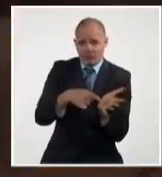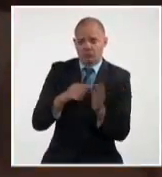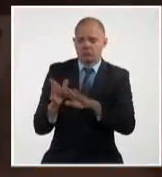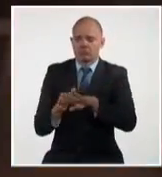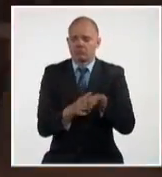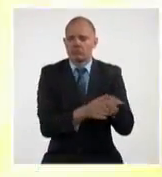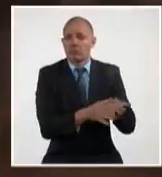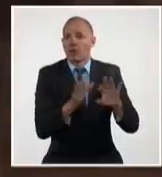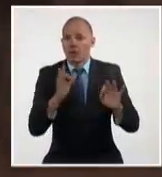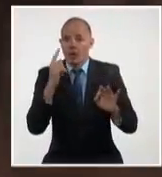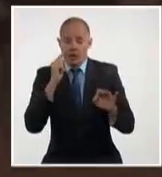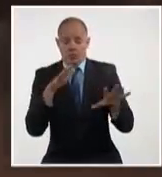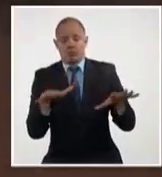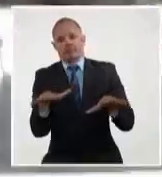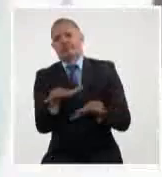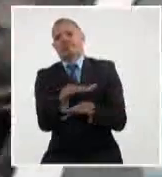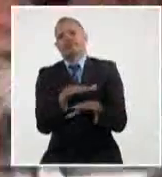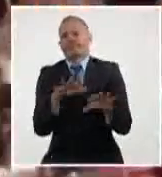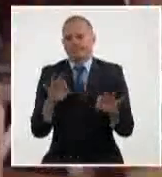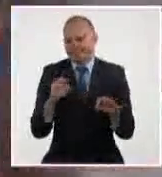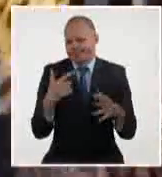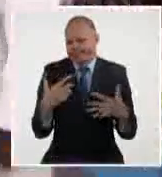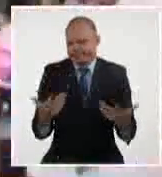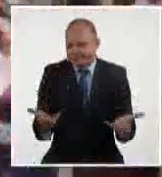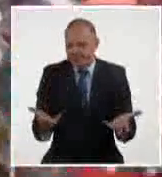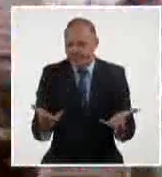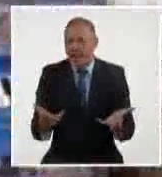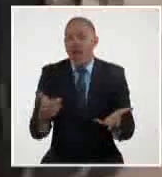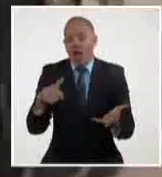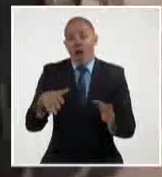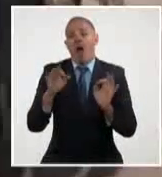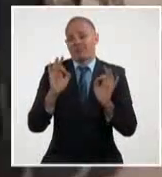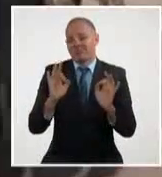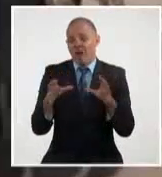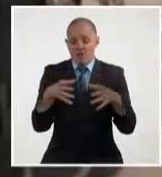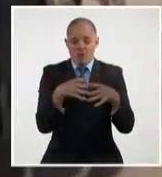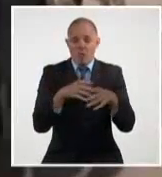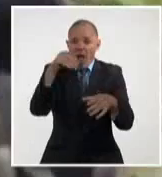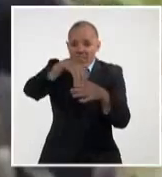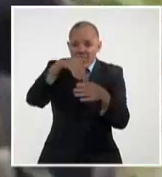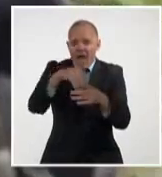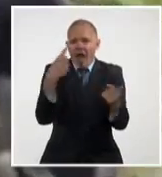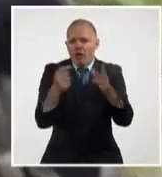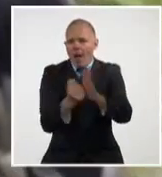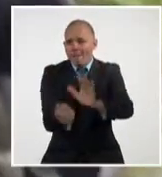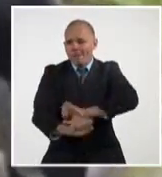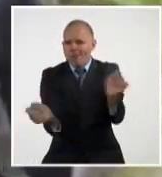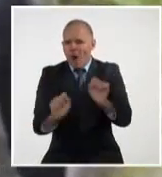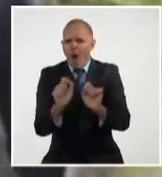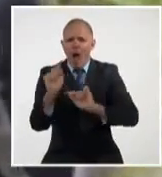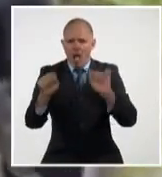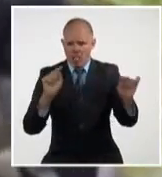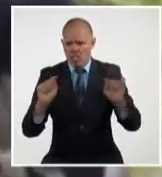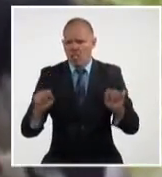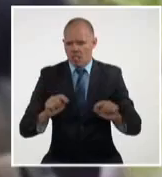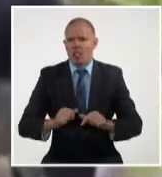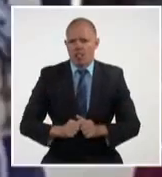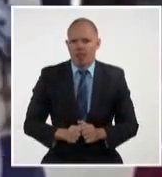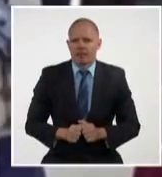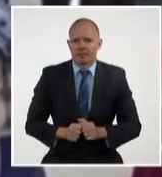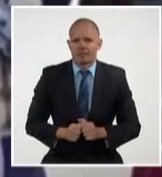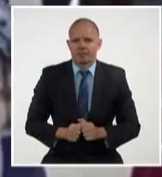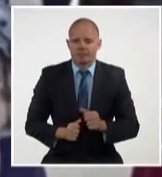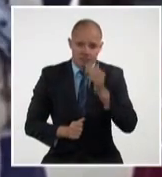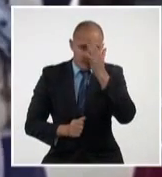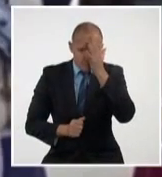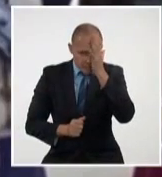esta inestabilidad y violencia se han sumado los grupos terroristas de distinta índole.